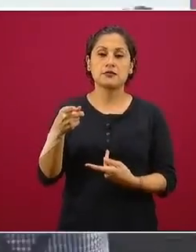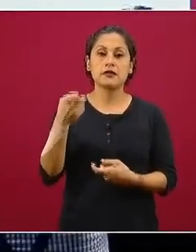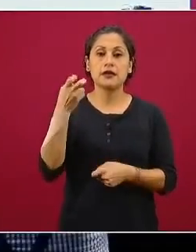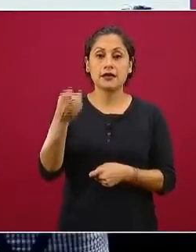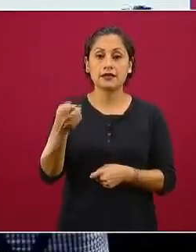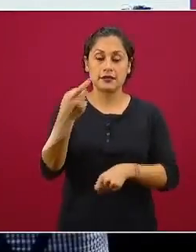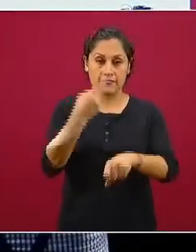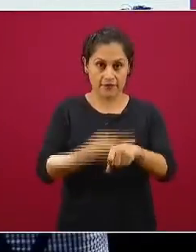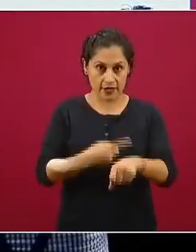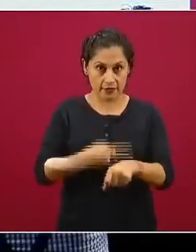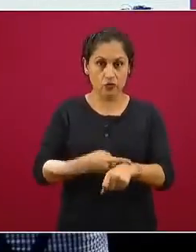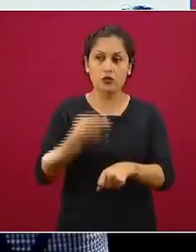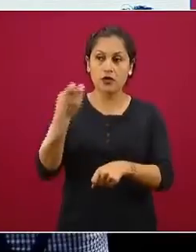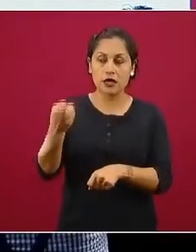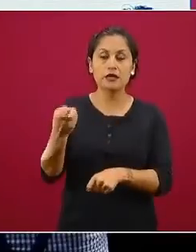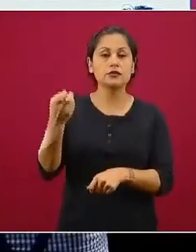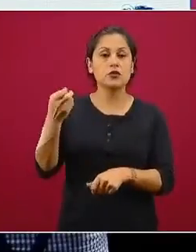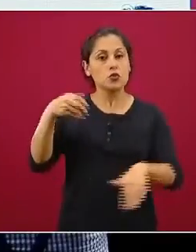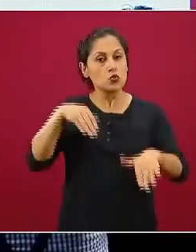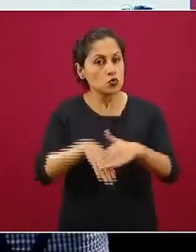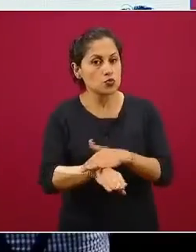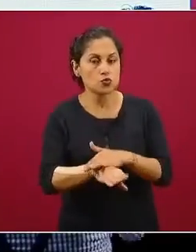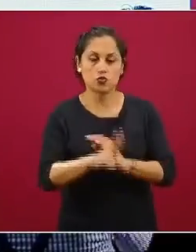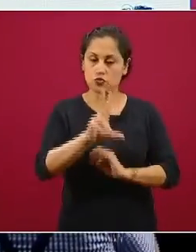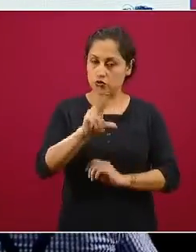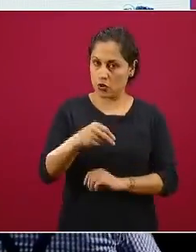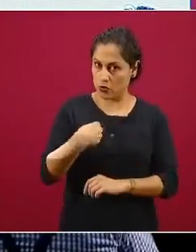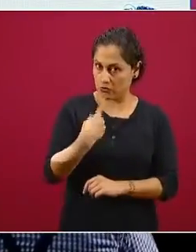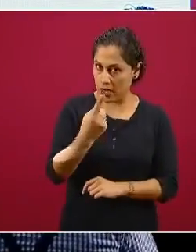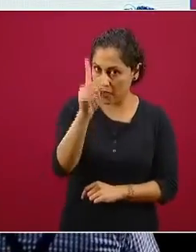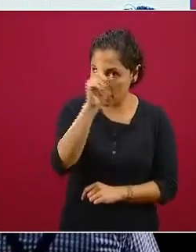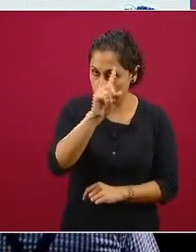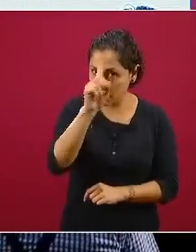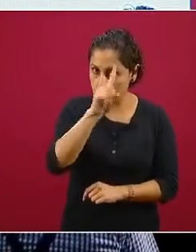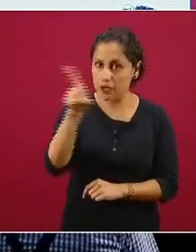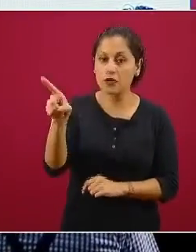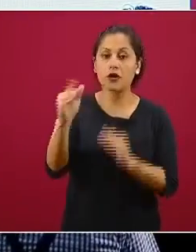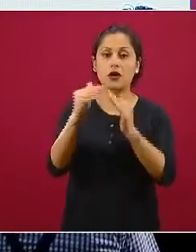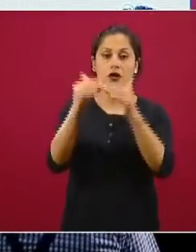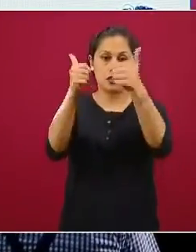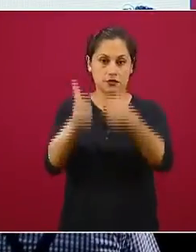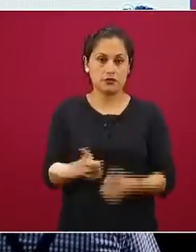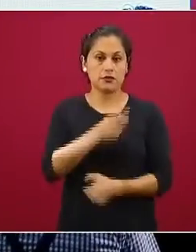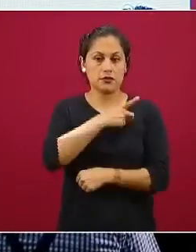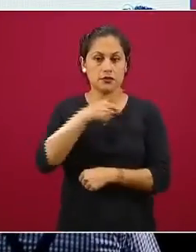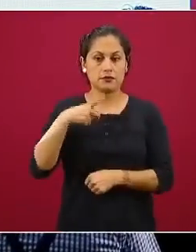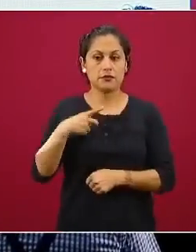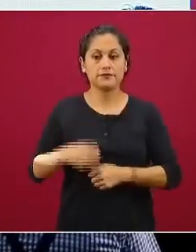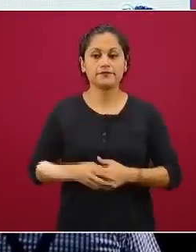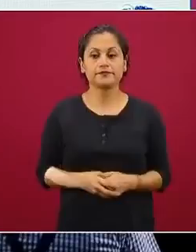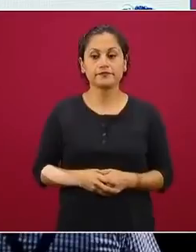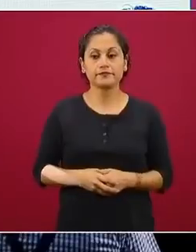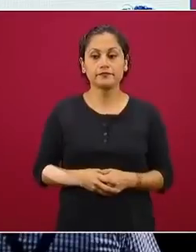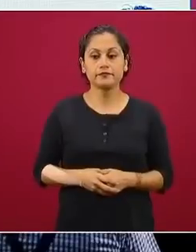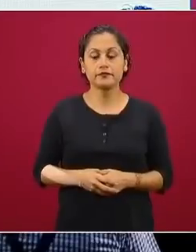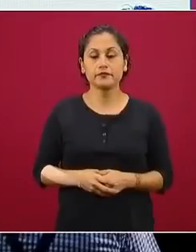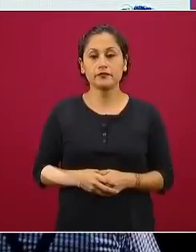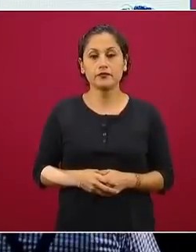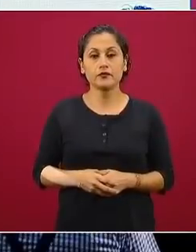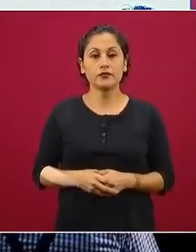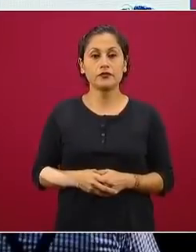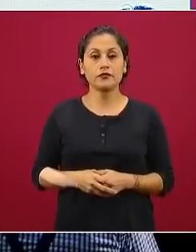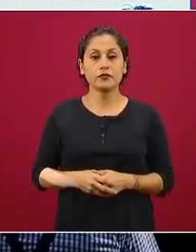mayores, mejor todavía no acudir, mantenerse resguardados en casita. En el caso de